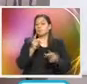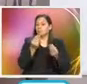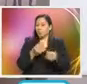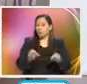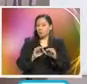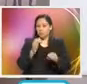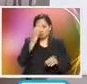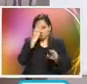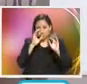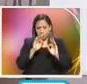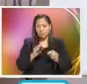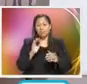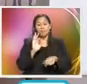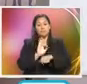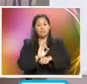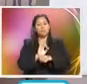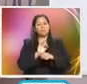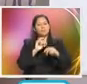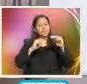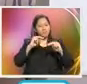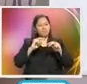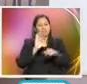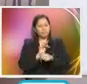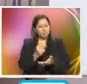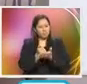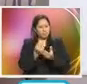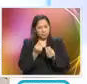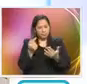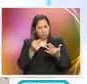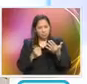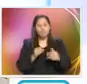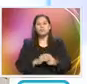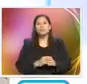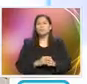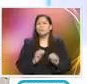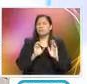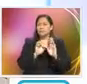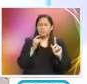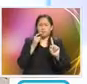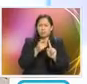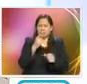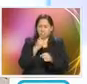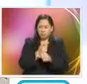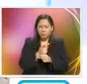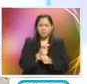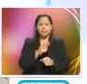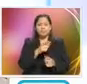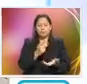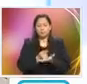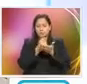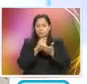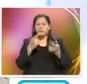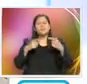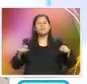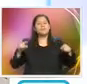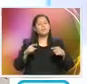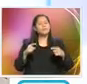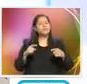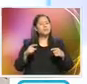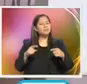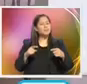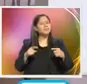Nos otorga beneficios a todos los niveles. ¿Cuáles son los objetivos principales de poder llevar a cabo una terapia de musicoterapia? ¿Qué es